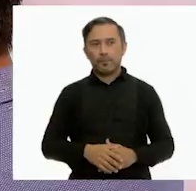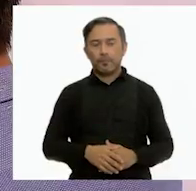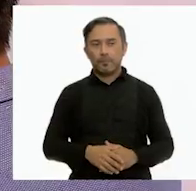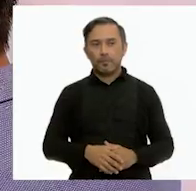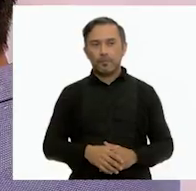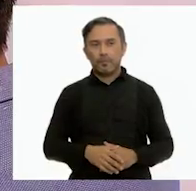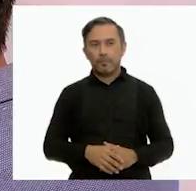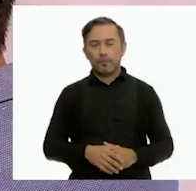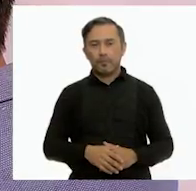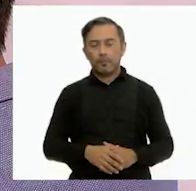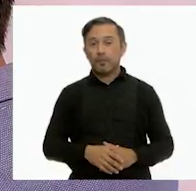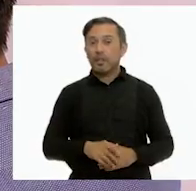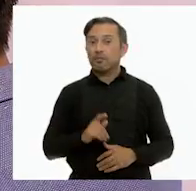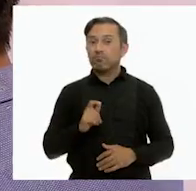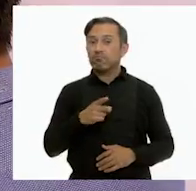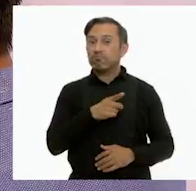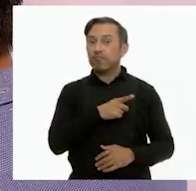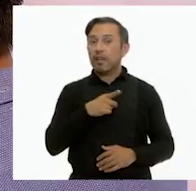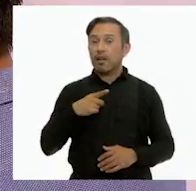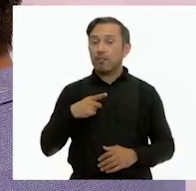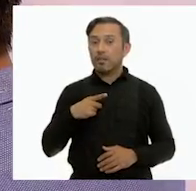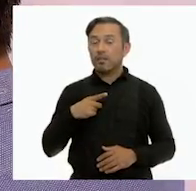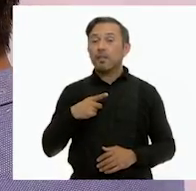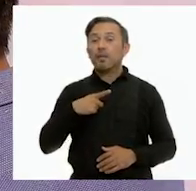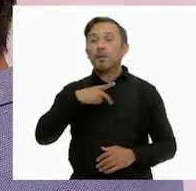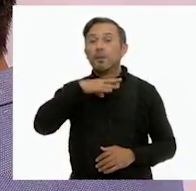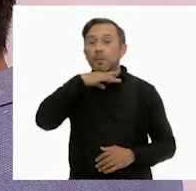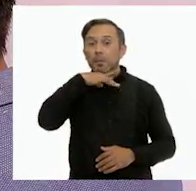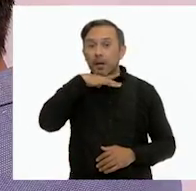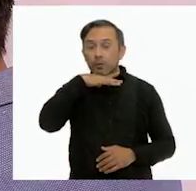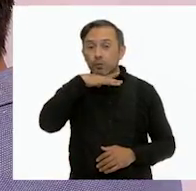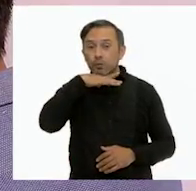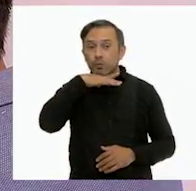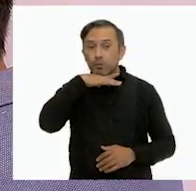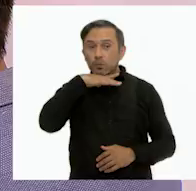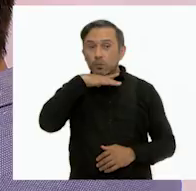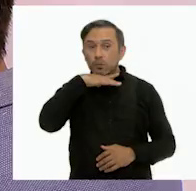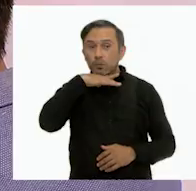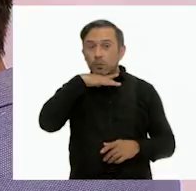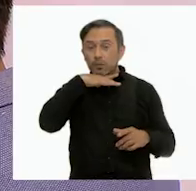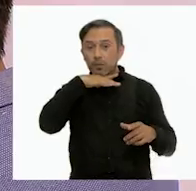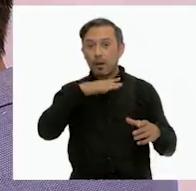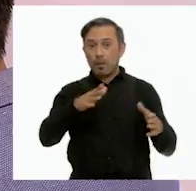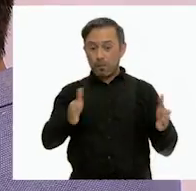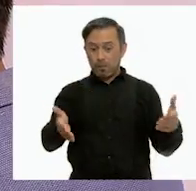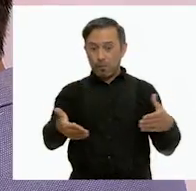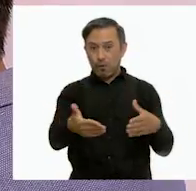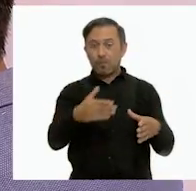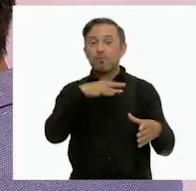que teníamos que tirar la basura en el bote.